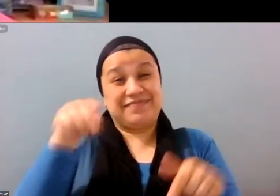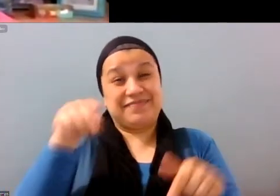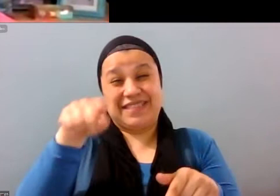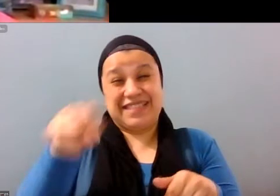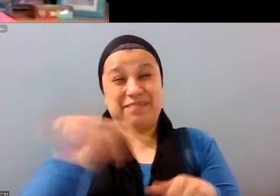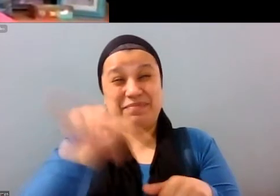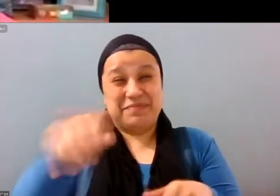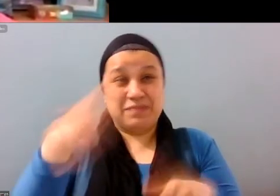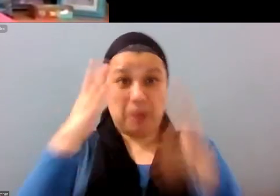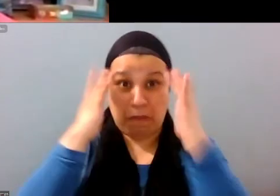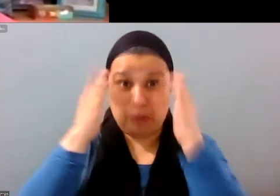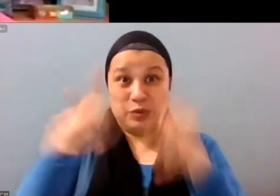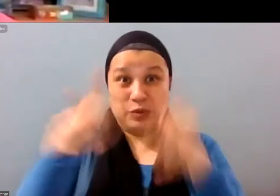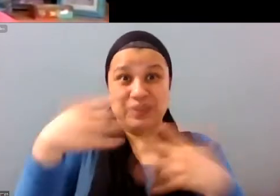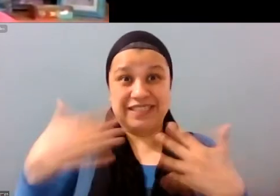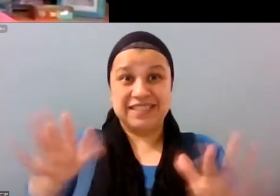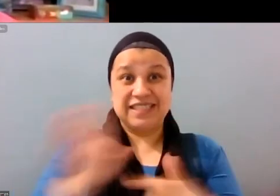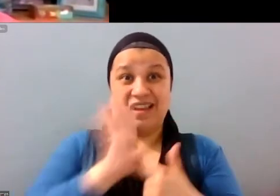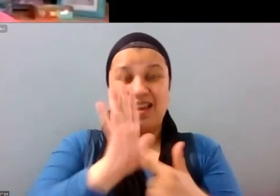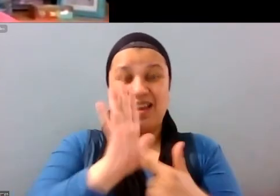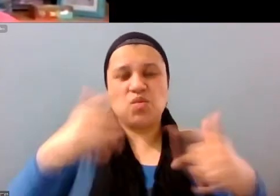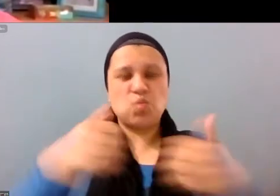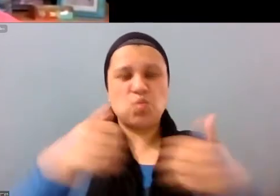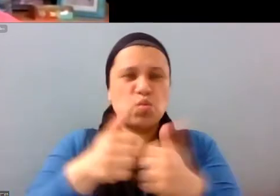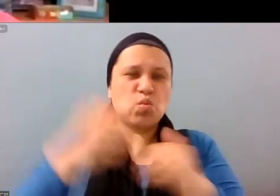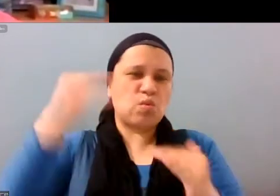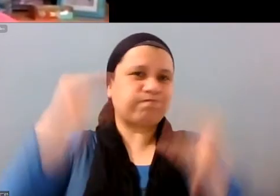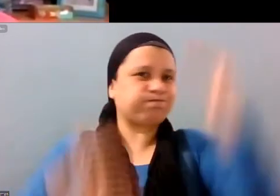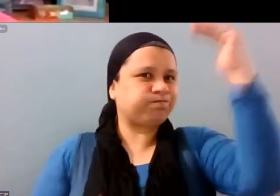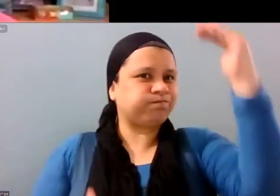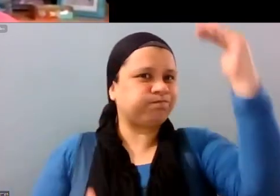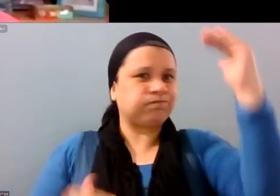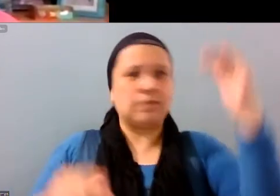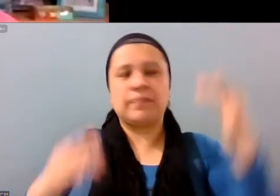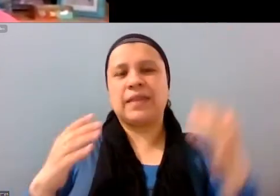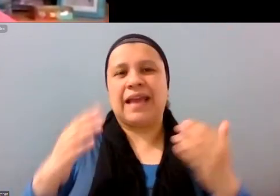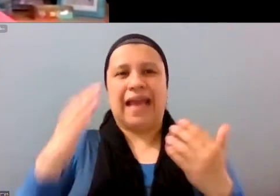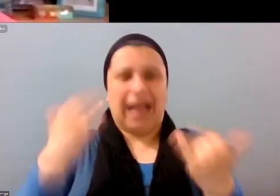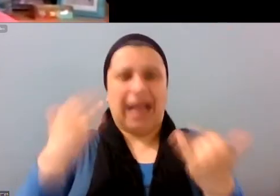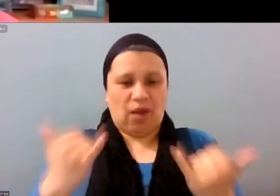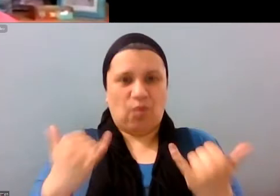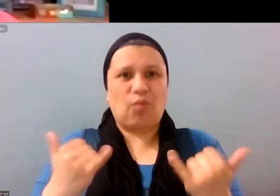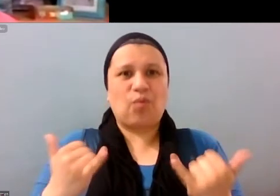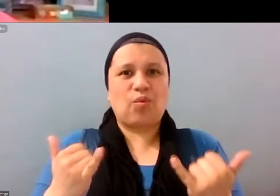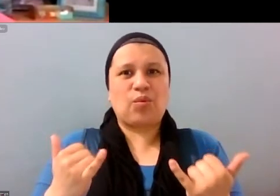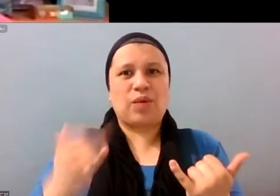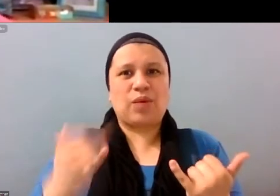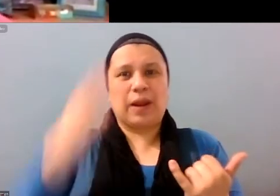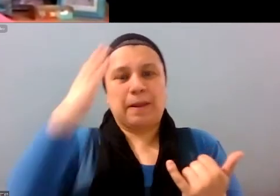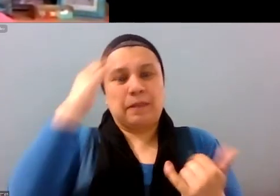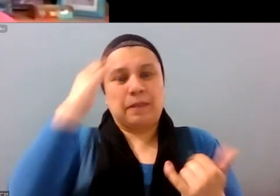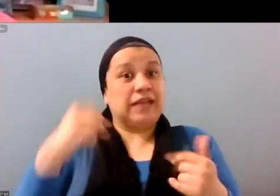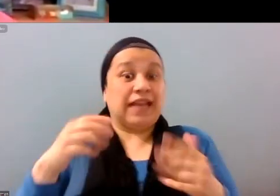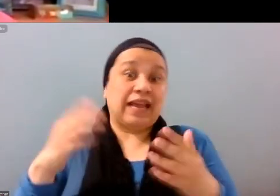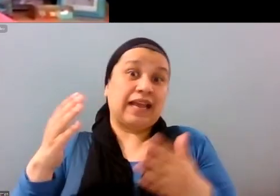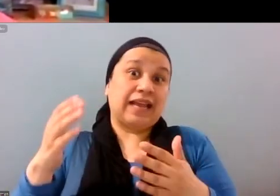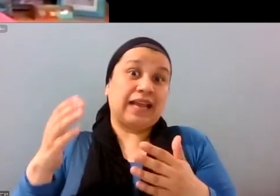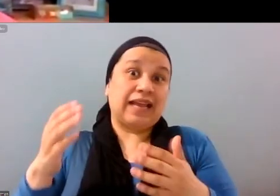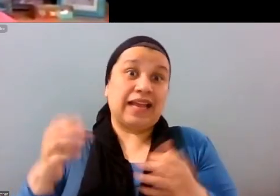manifiesta de esa gran brecha que se está que surge precisamente por interpretar que la educación a